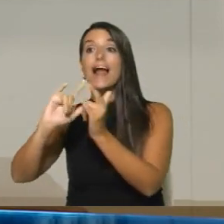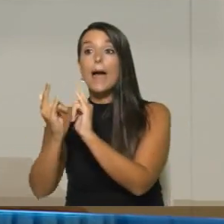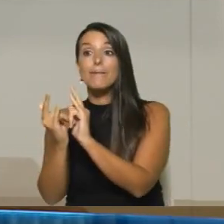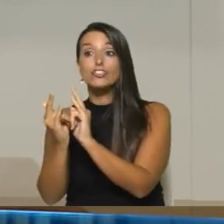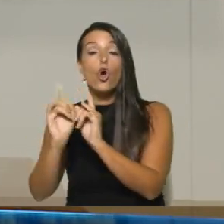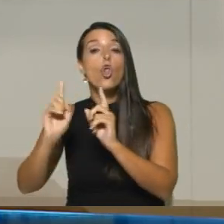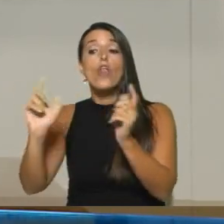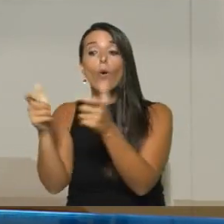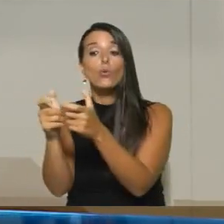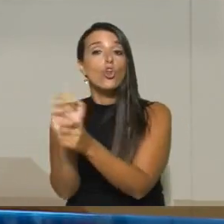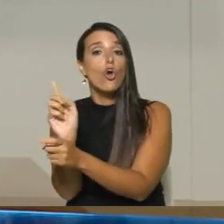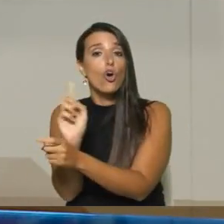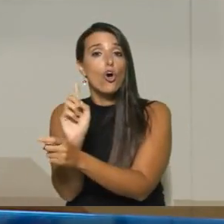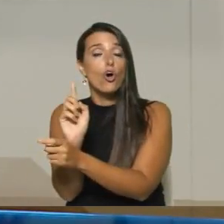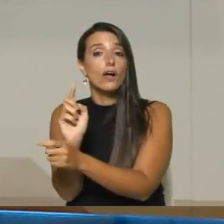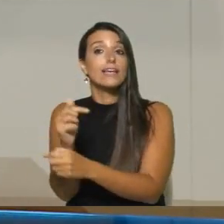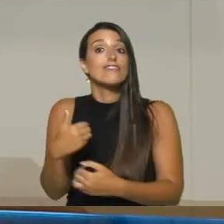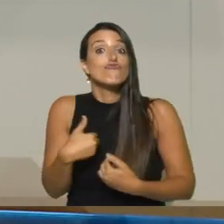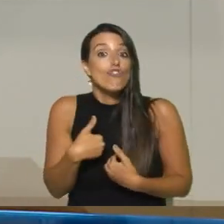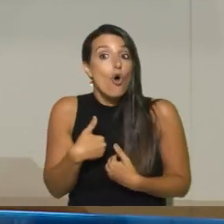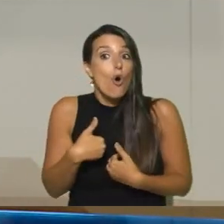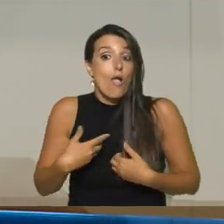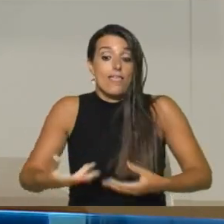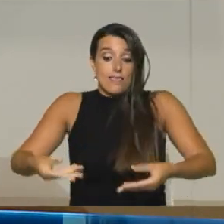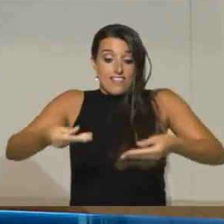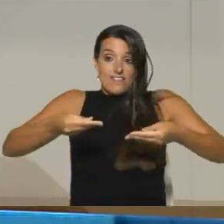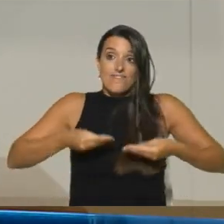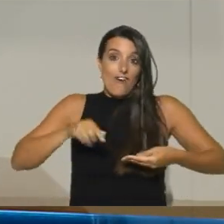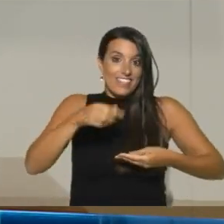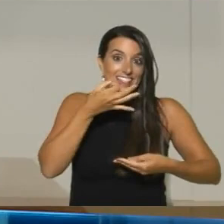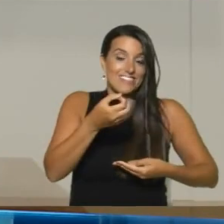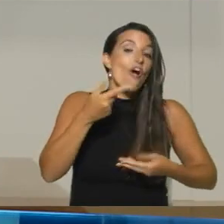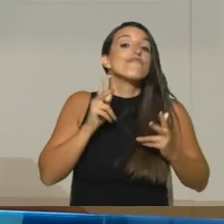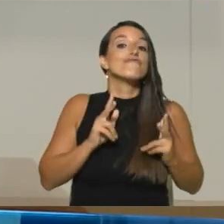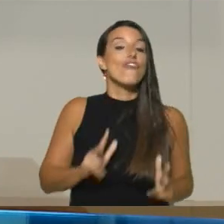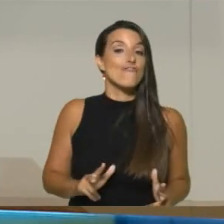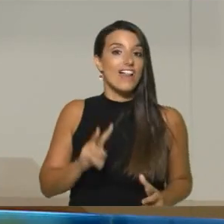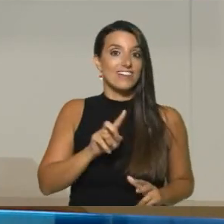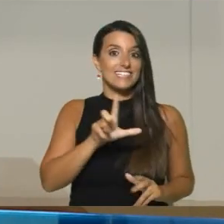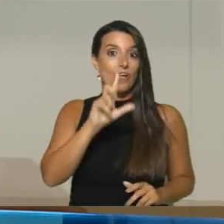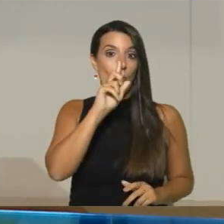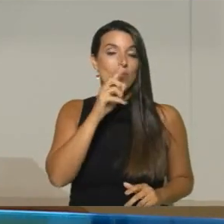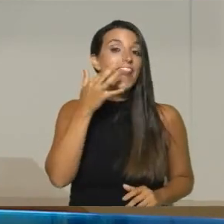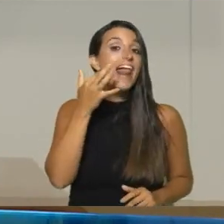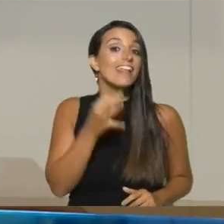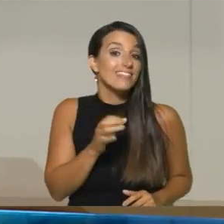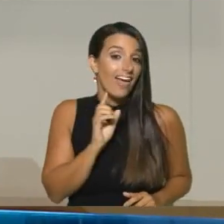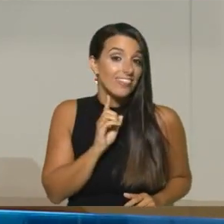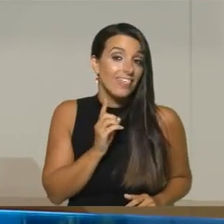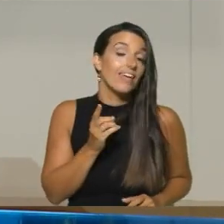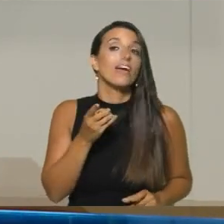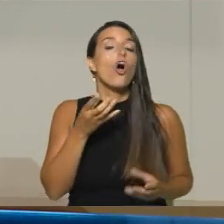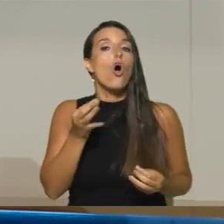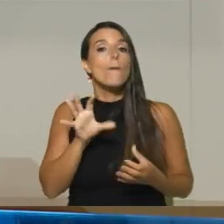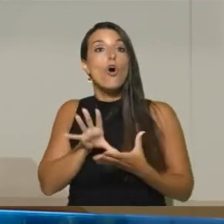no se reunió y yo tuve en mis manos o sea ustedes hablaban hoy de la formalización de 27 de junio en realidad la